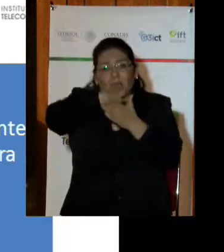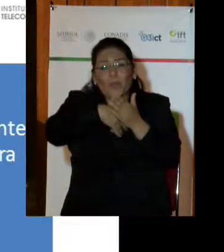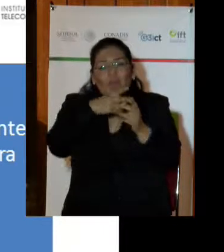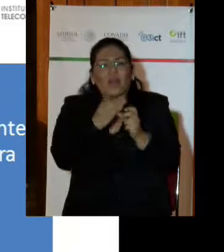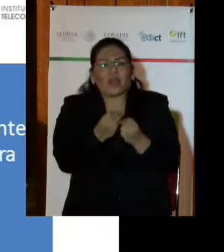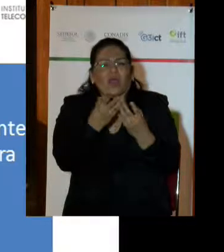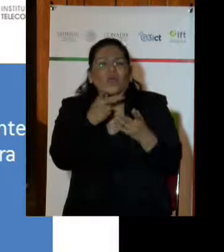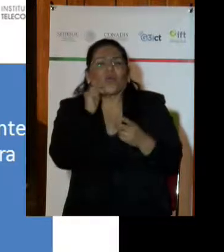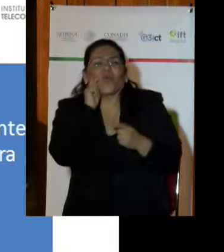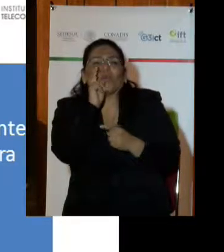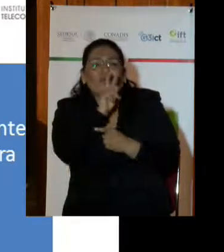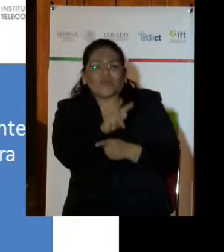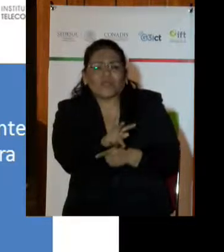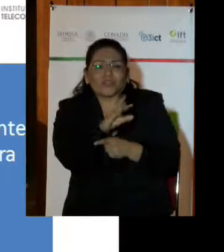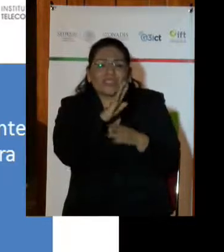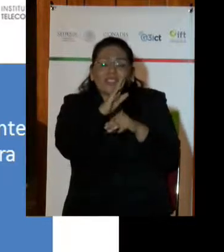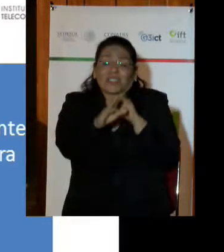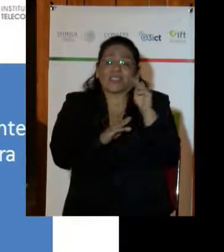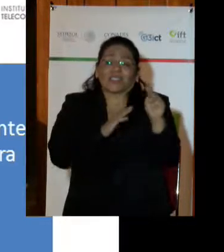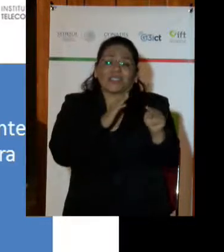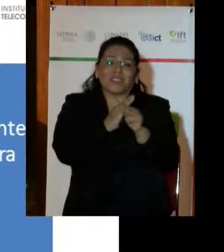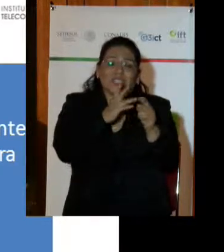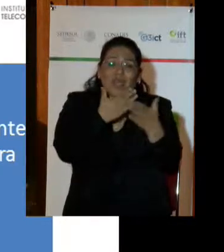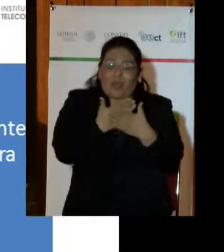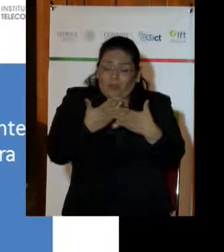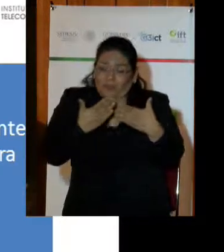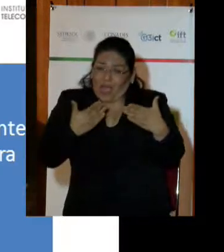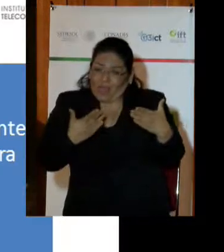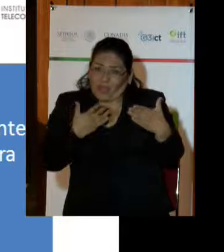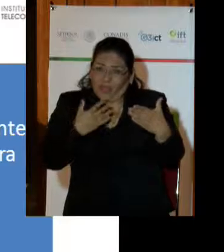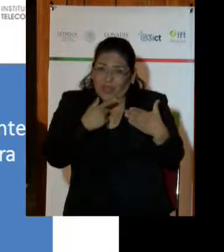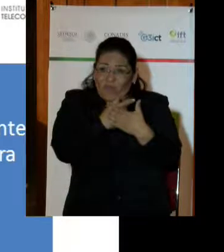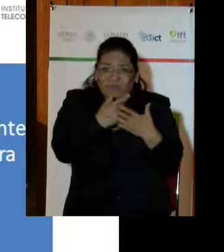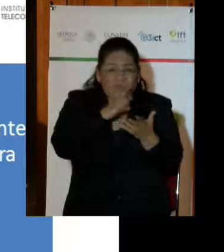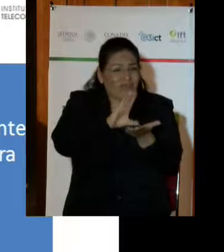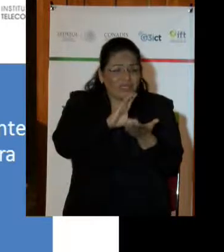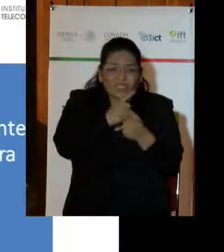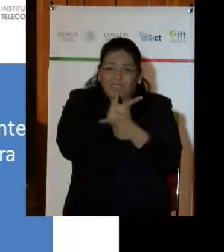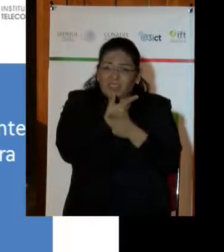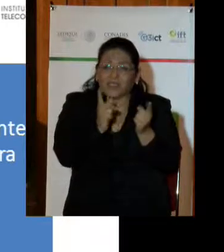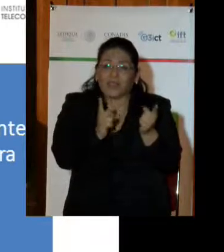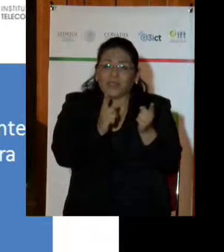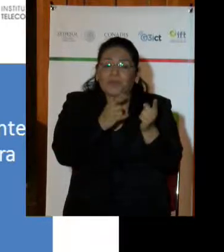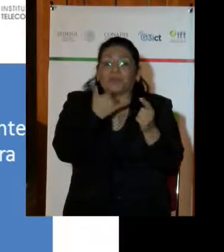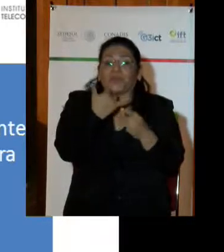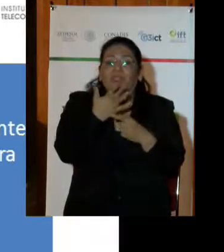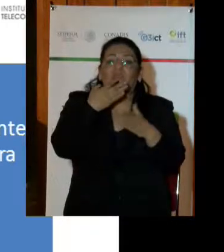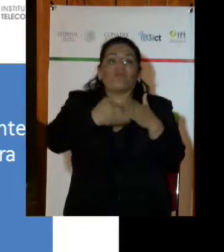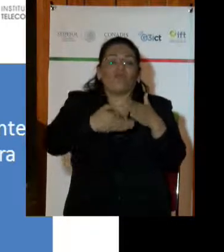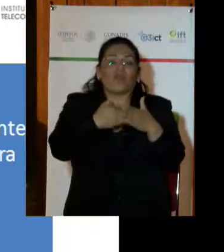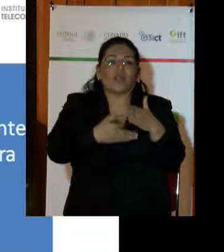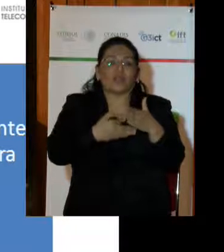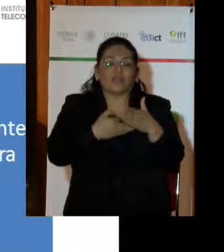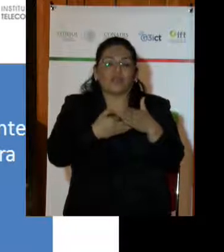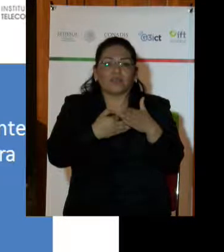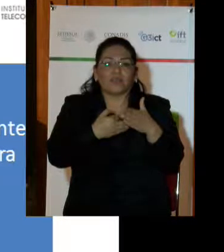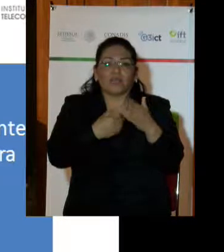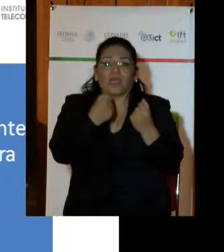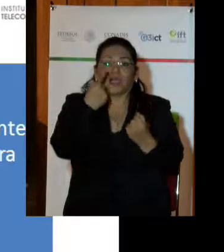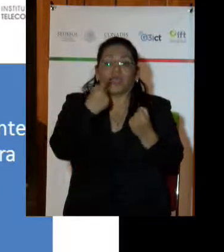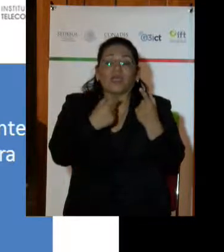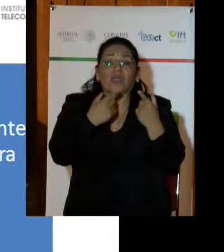se ve el mundo desde otras capacidades y con ausencia de algunas.